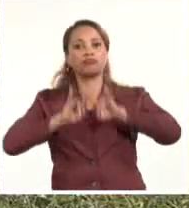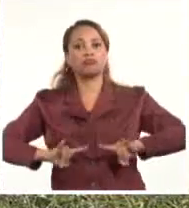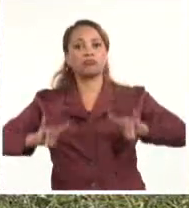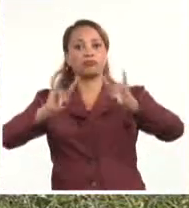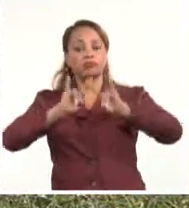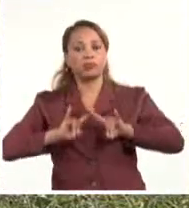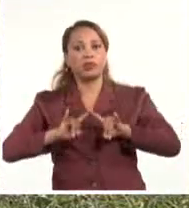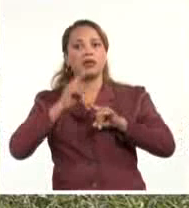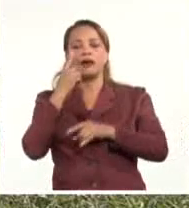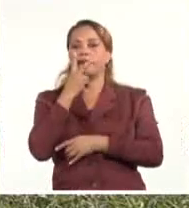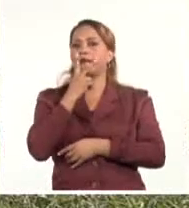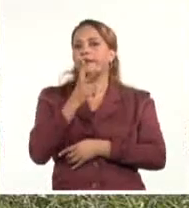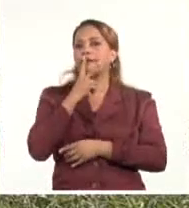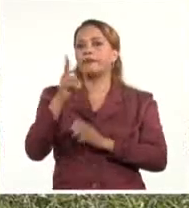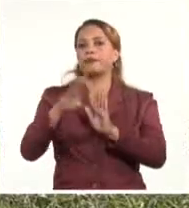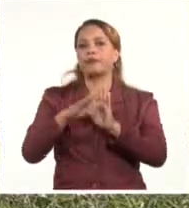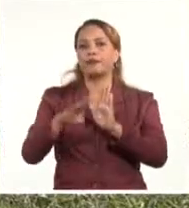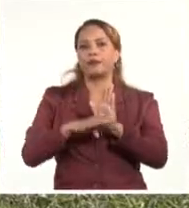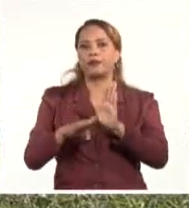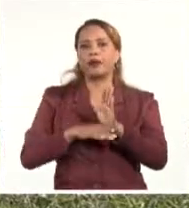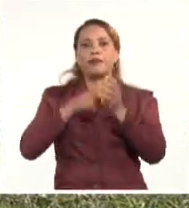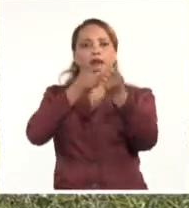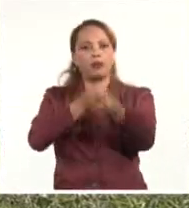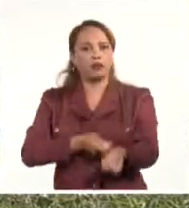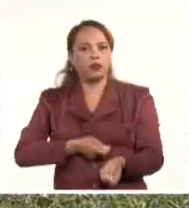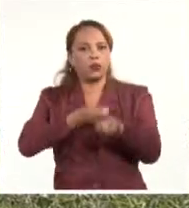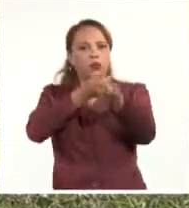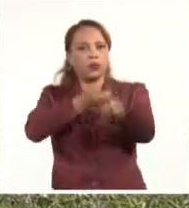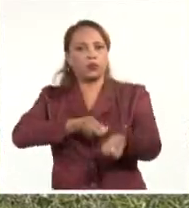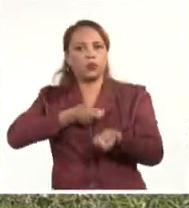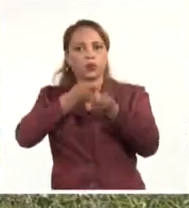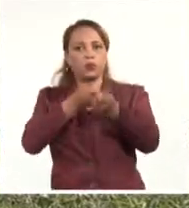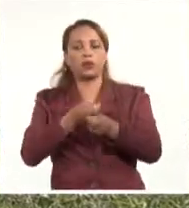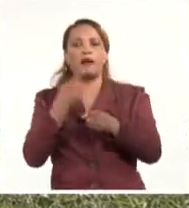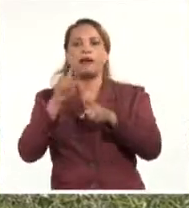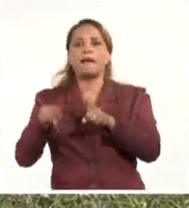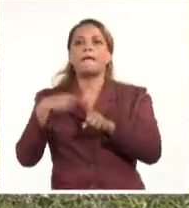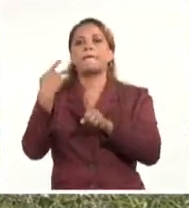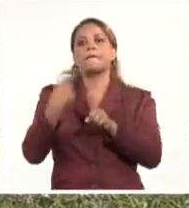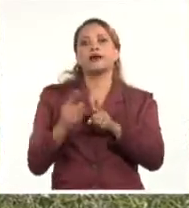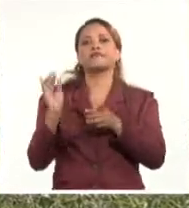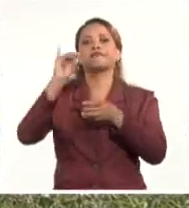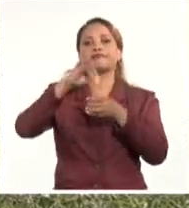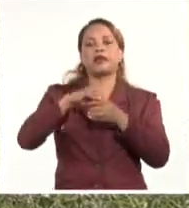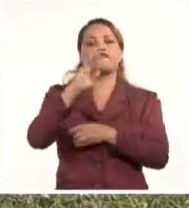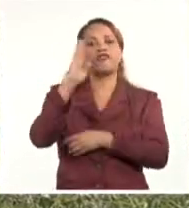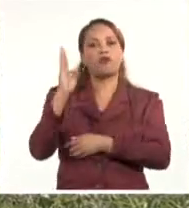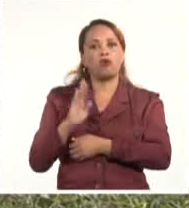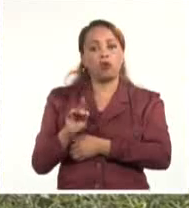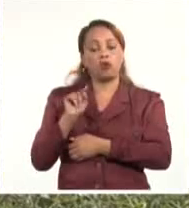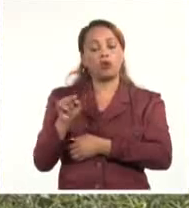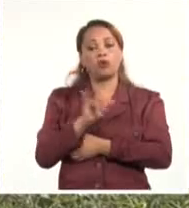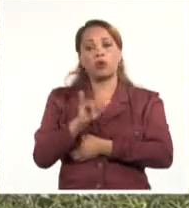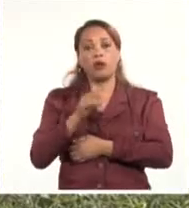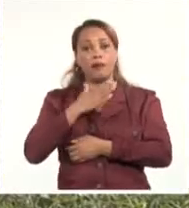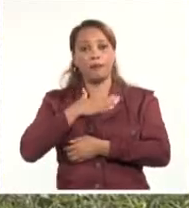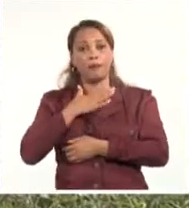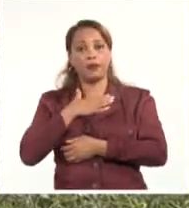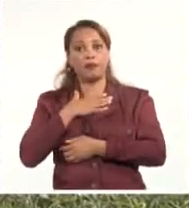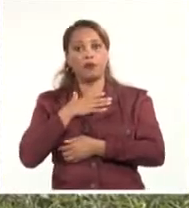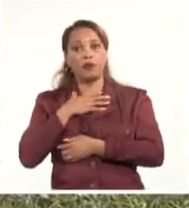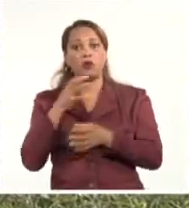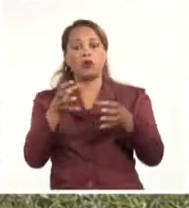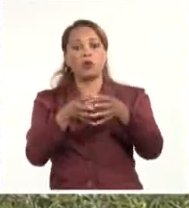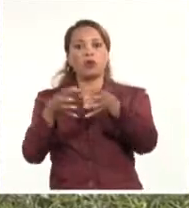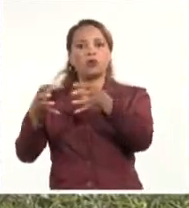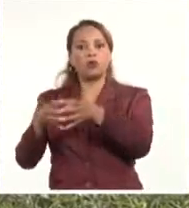los programas, la propia agronomía napinera más la otra inserción de algunos biológicos y los propios consejos asesores